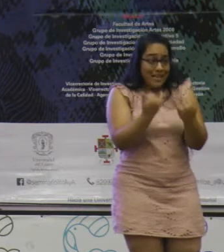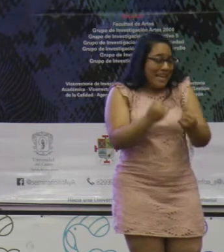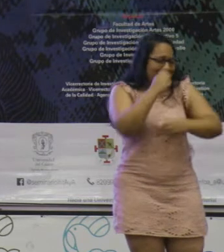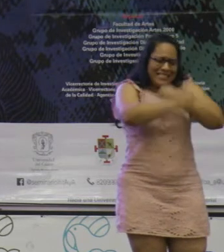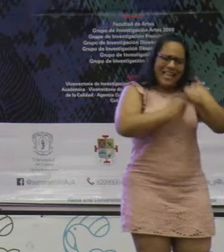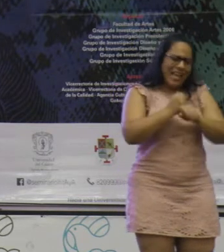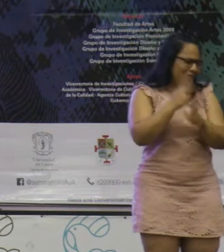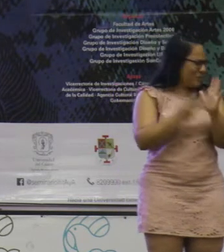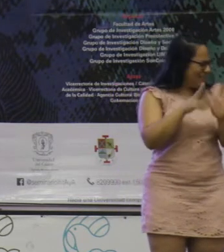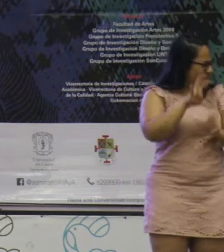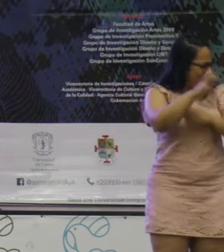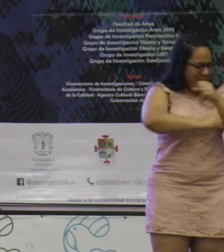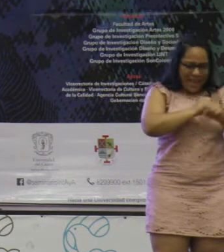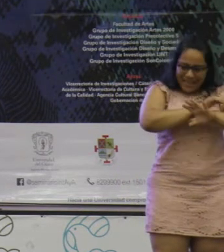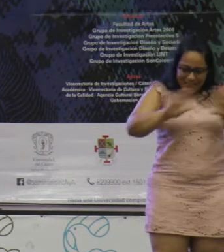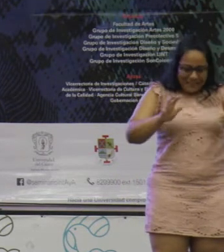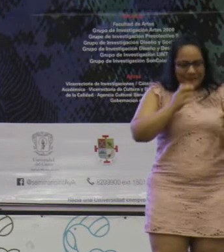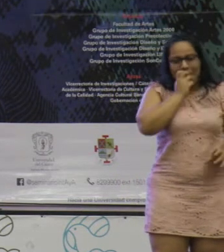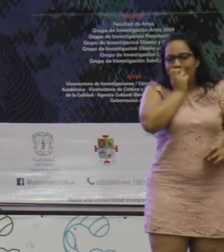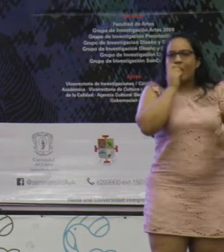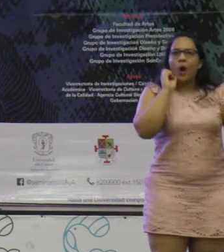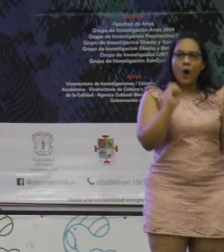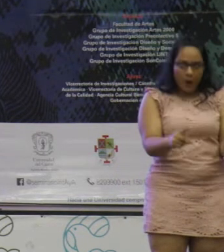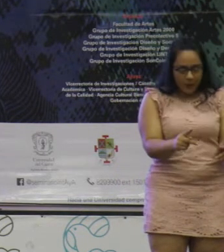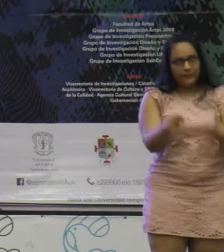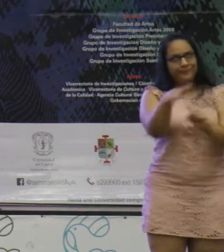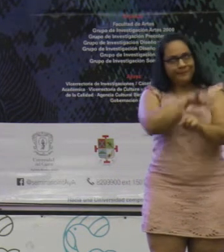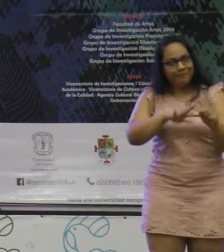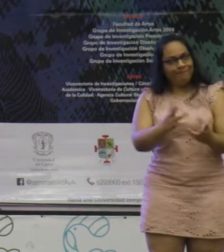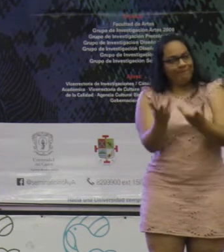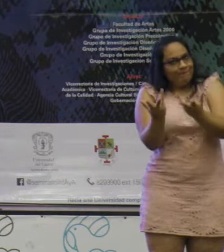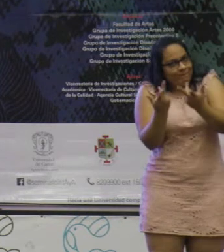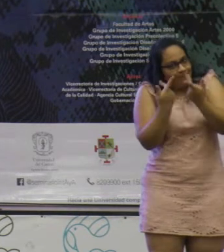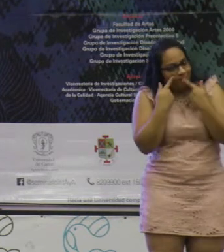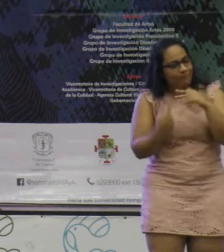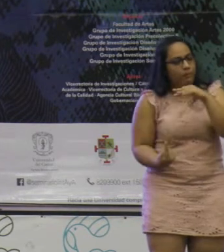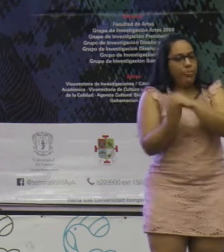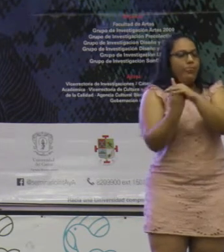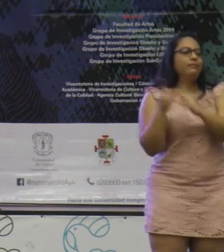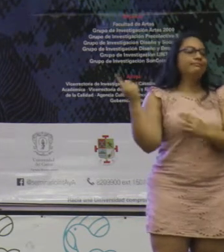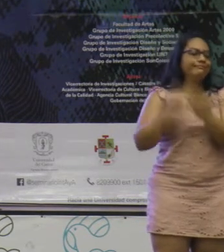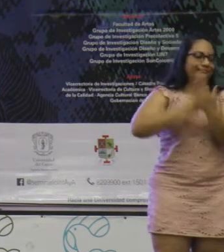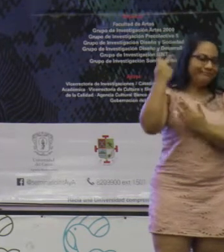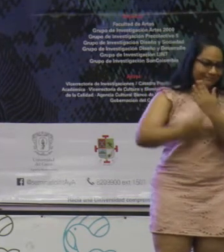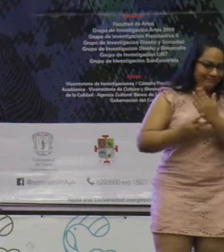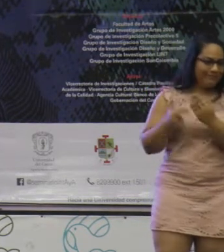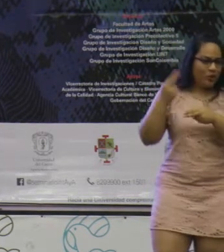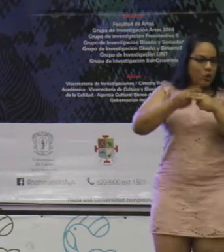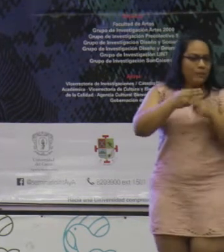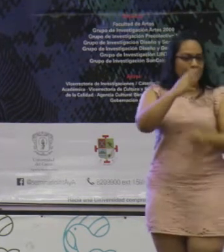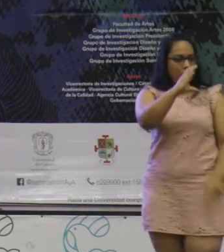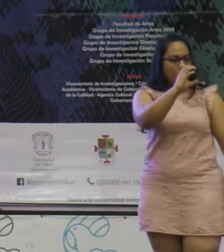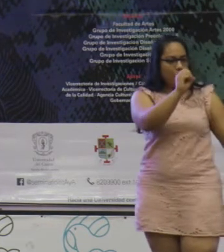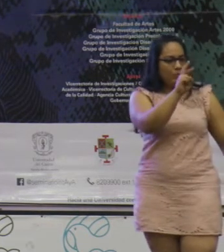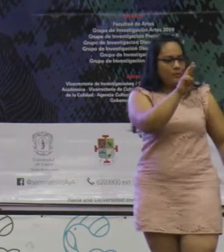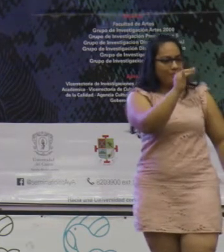año. No, tocaba escuchar y decir, ok, escuchémonos. Y nace este proyecto. El Corrientazo, entonces, es un